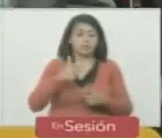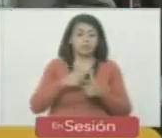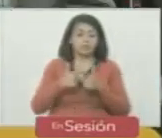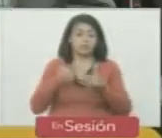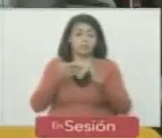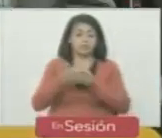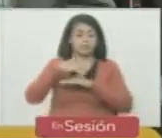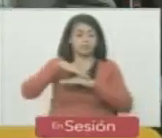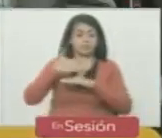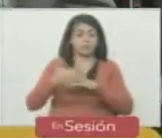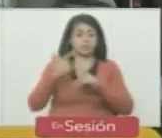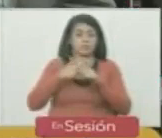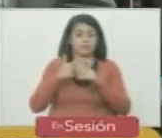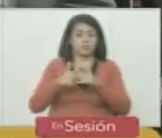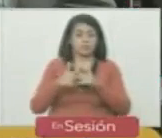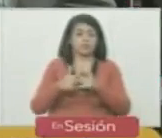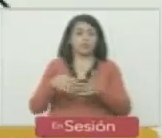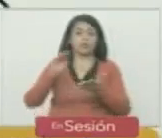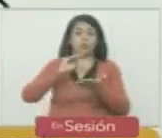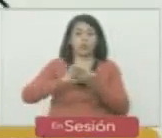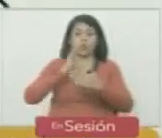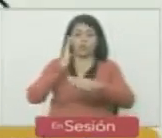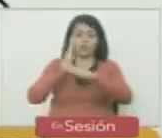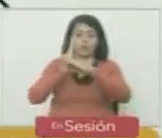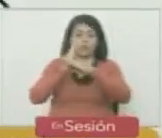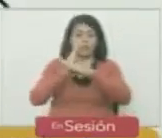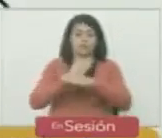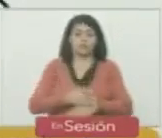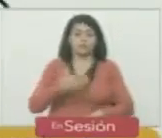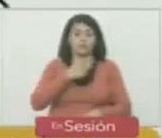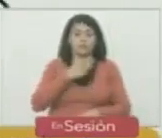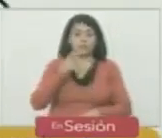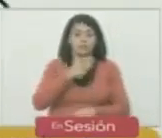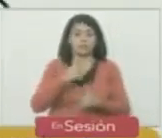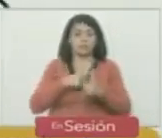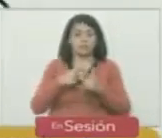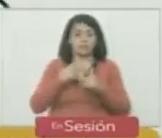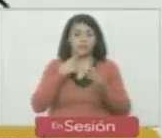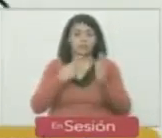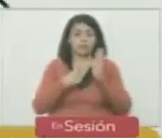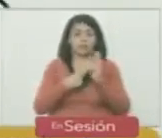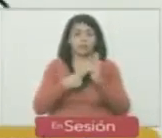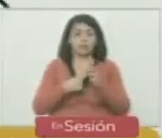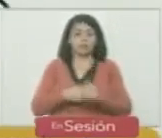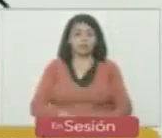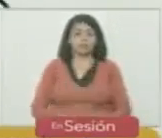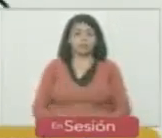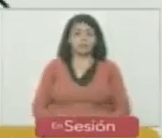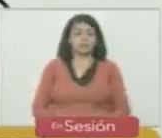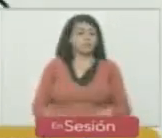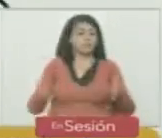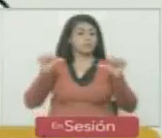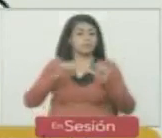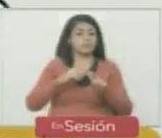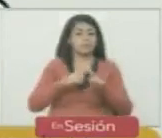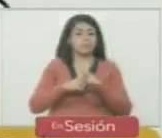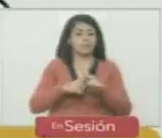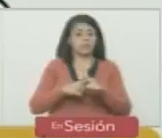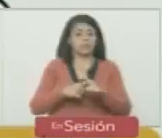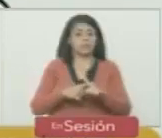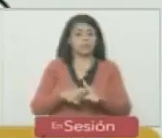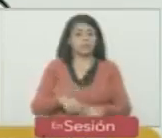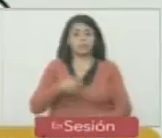Y con la retención buscan entonces cumplir con la ruin y